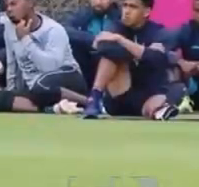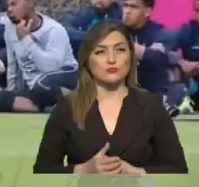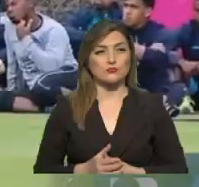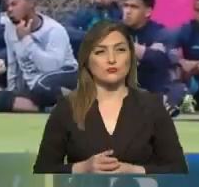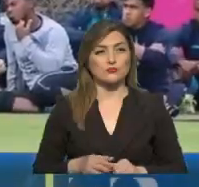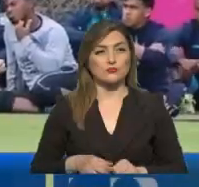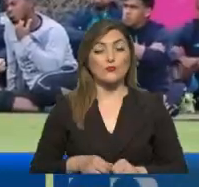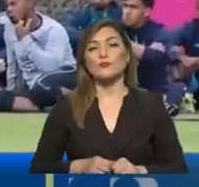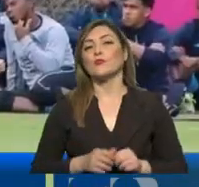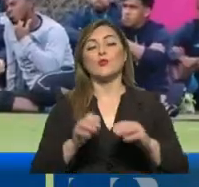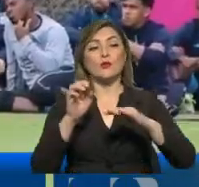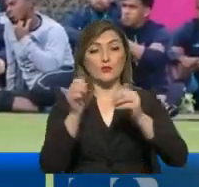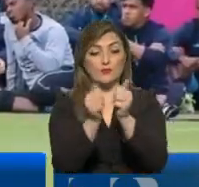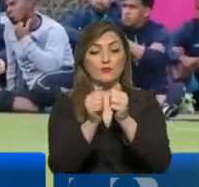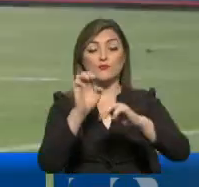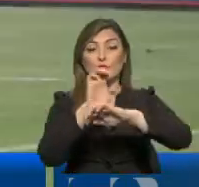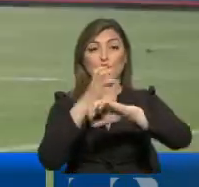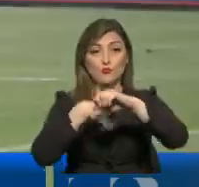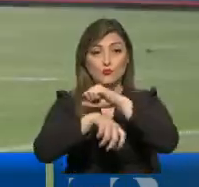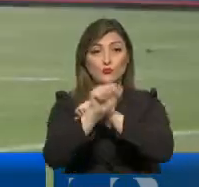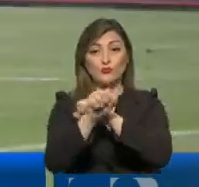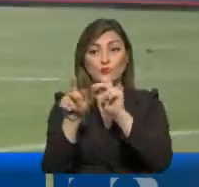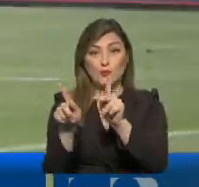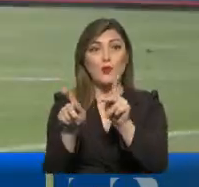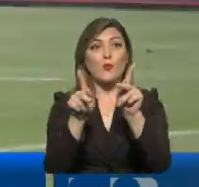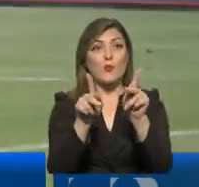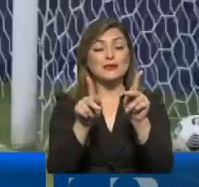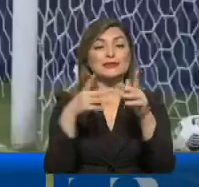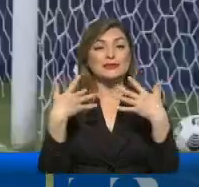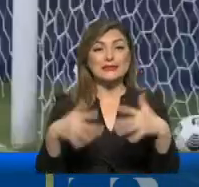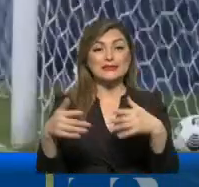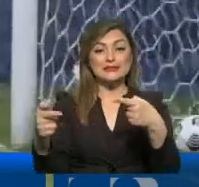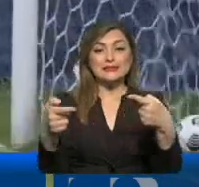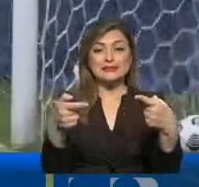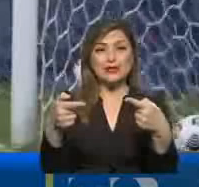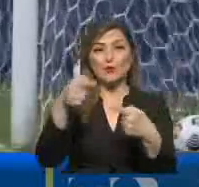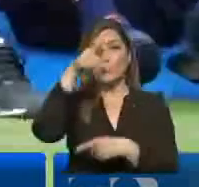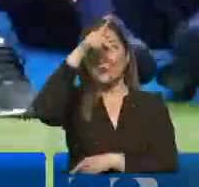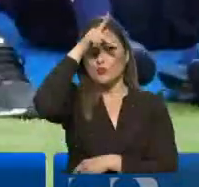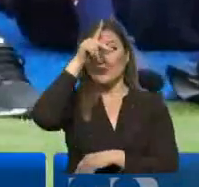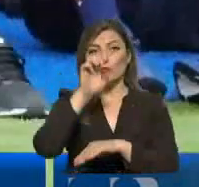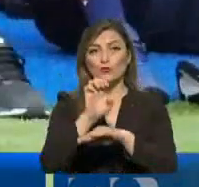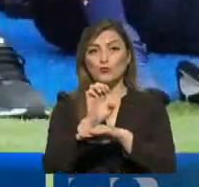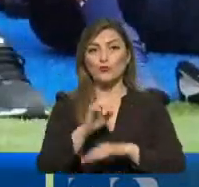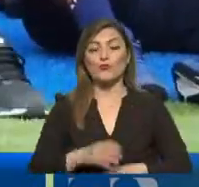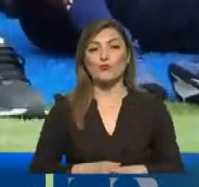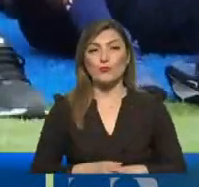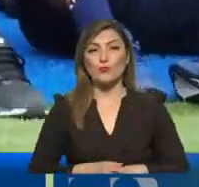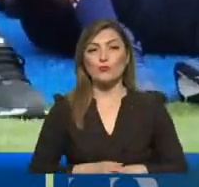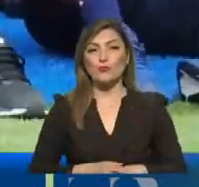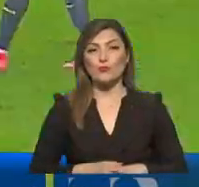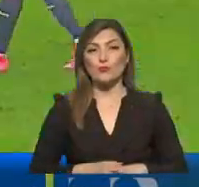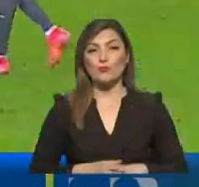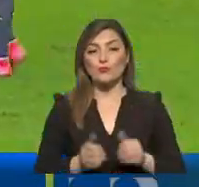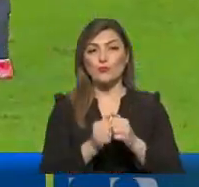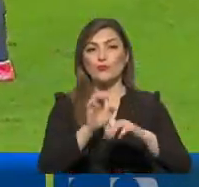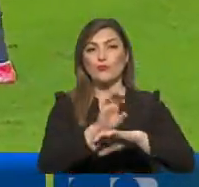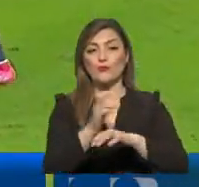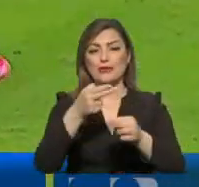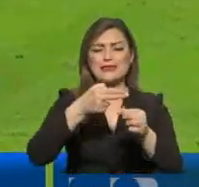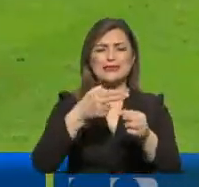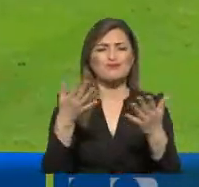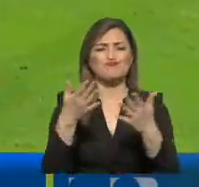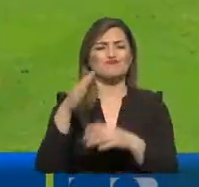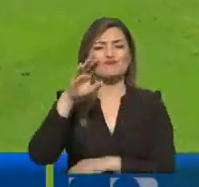La selección ecuatoriana de fútbol continúa con su preparación para lo que será el duelo ante Perú este martes. La principal baja en el equipo tricolor será la de